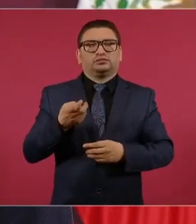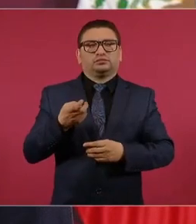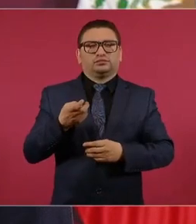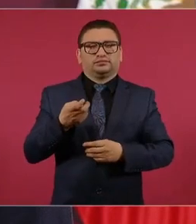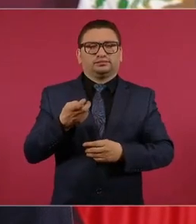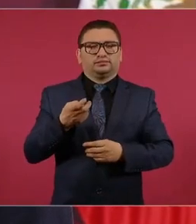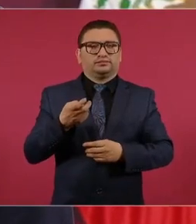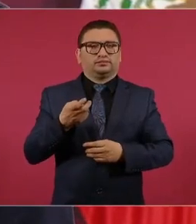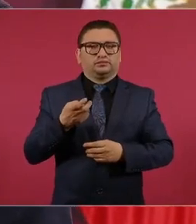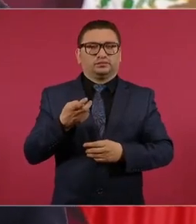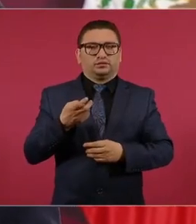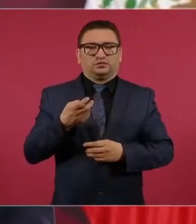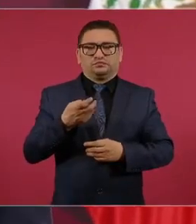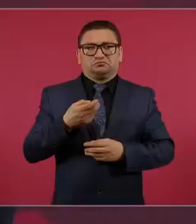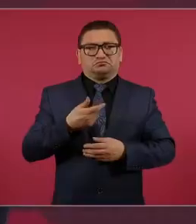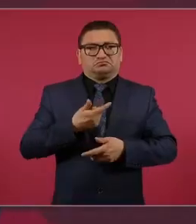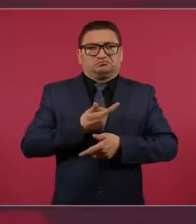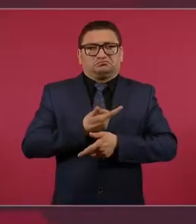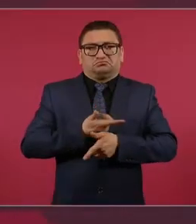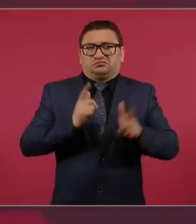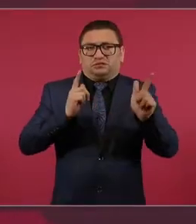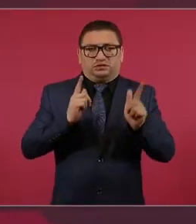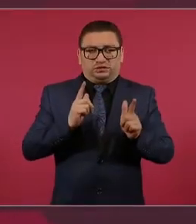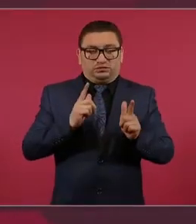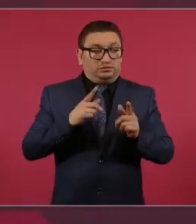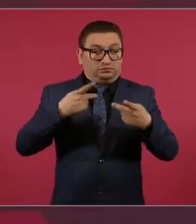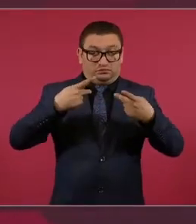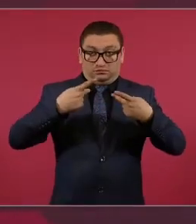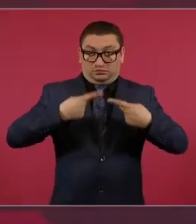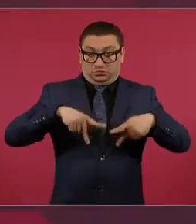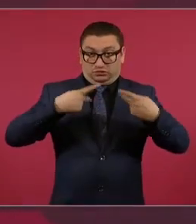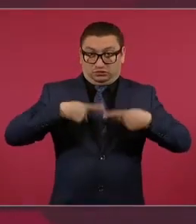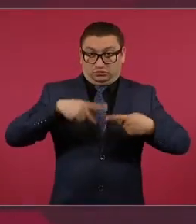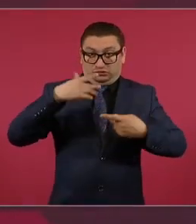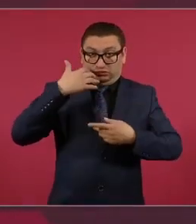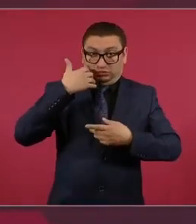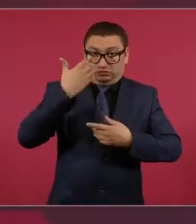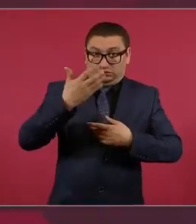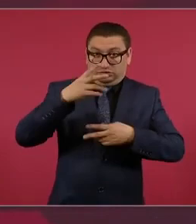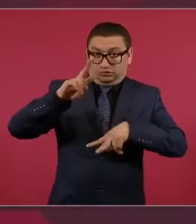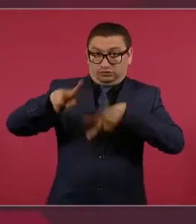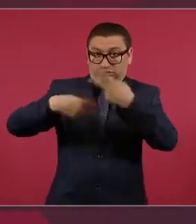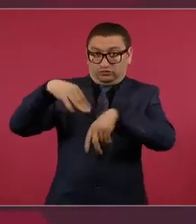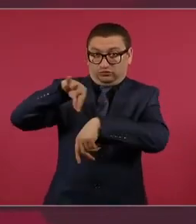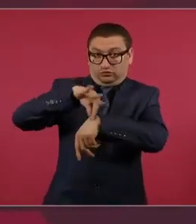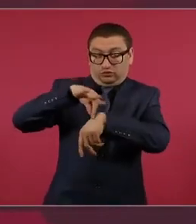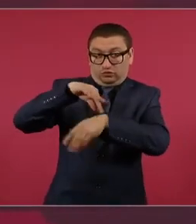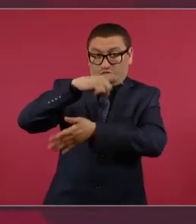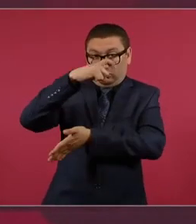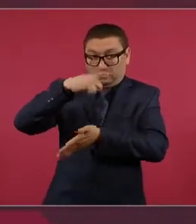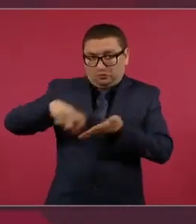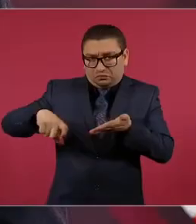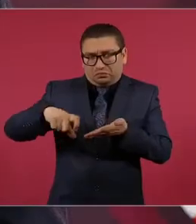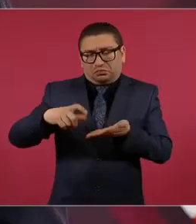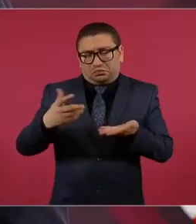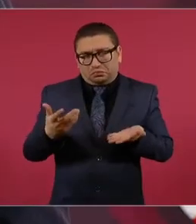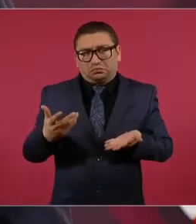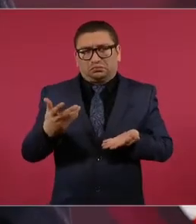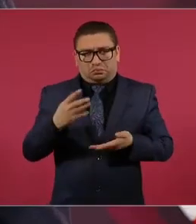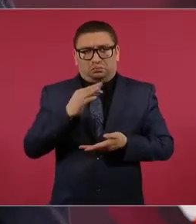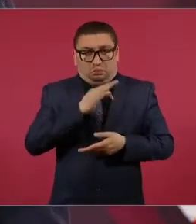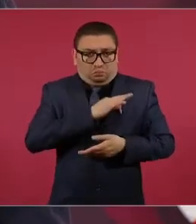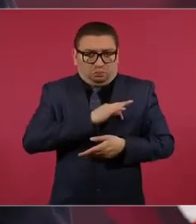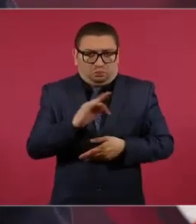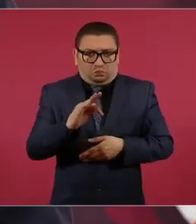enfermedad el que quiera comprar estos medicamentos en las farmacias que lo